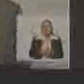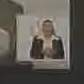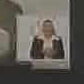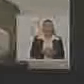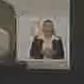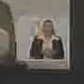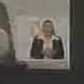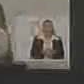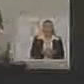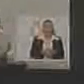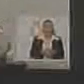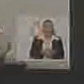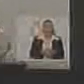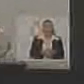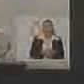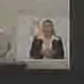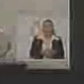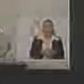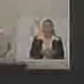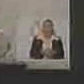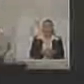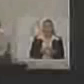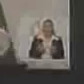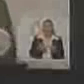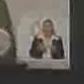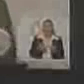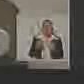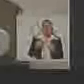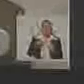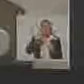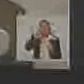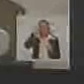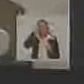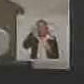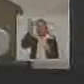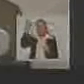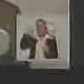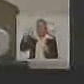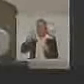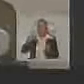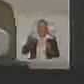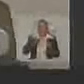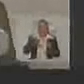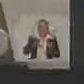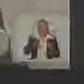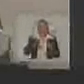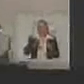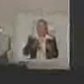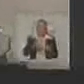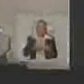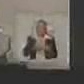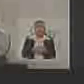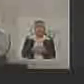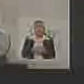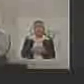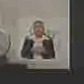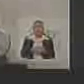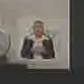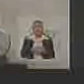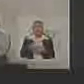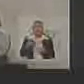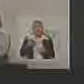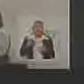Efectivamente, me tocó el privilegio de formar parte, cuando fui legislador en la 59 legislatura, de la Comisión